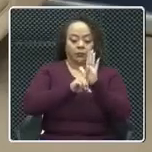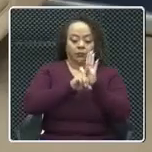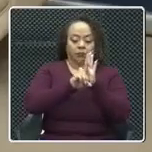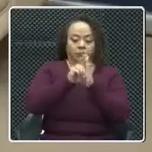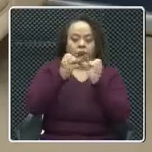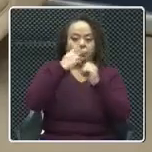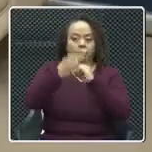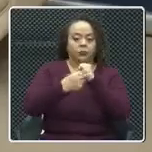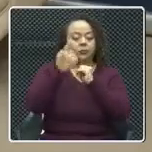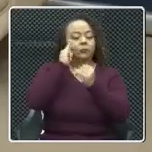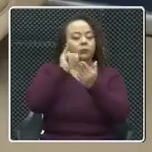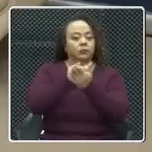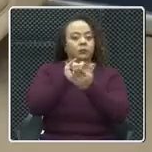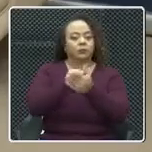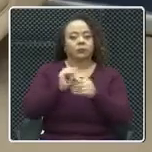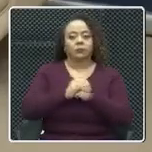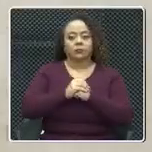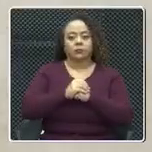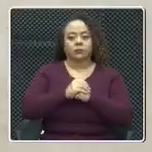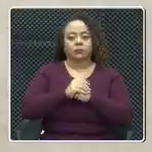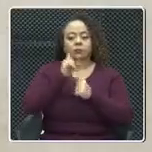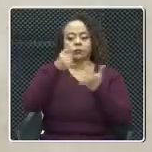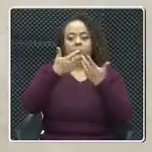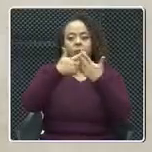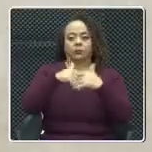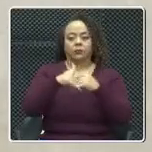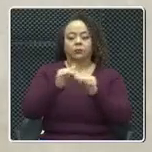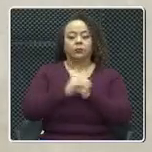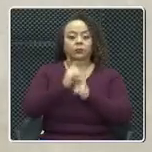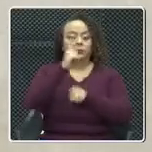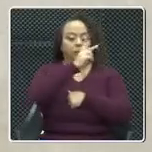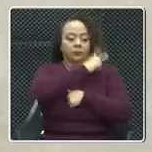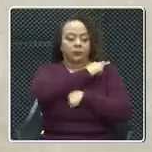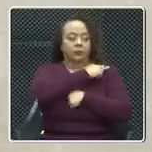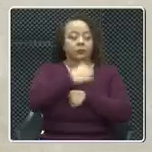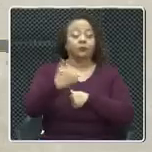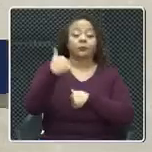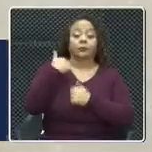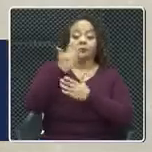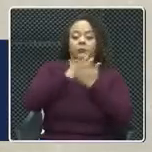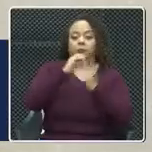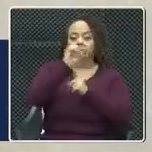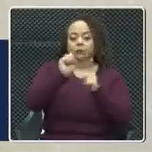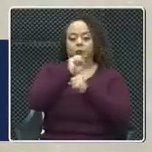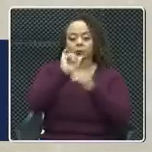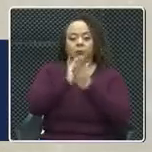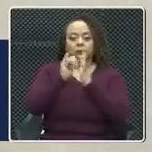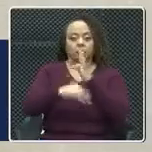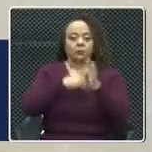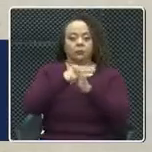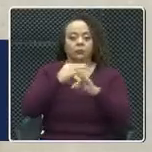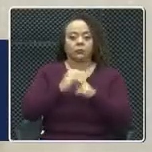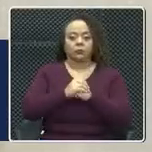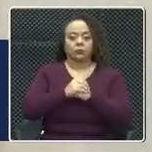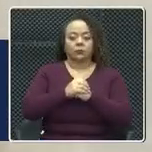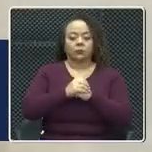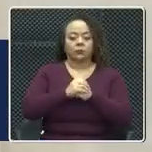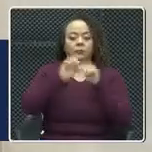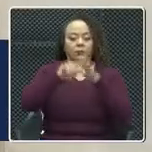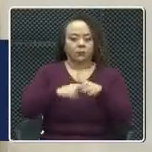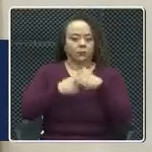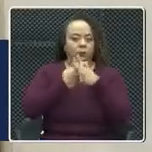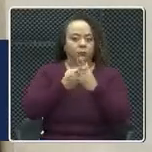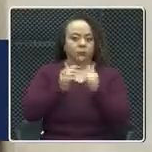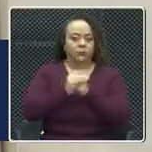muchas veces por eso cuando una empresa, ¿verdad? O un patrono uh-huh. tiene una situación de este tipo, este uh-huh. empieza